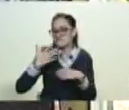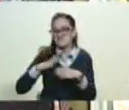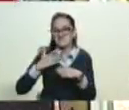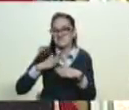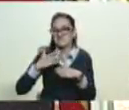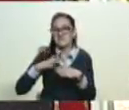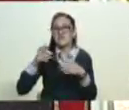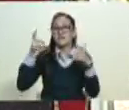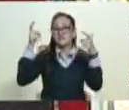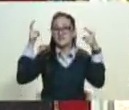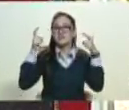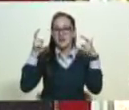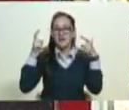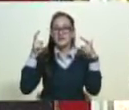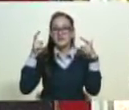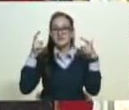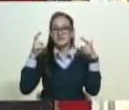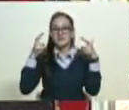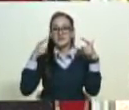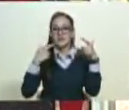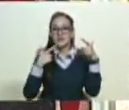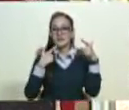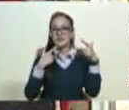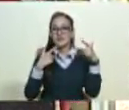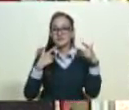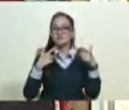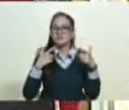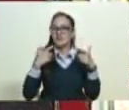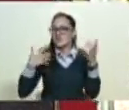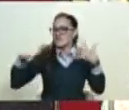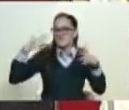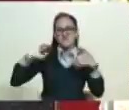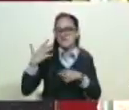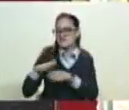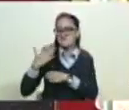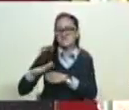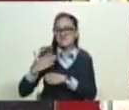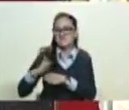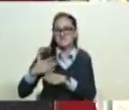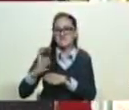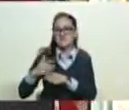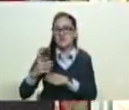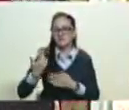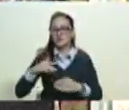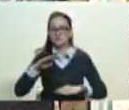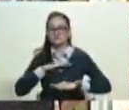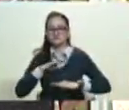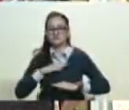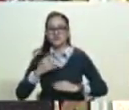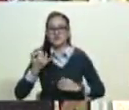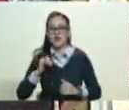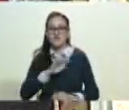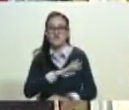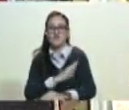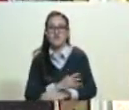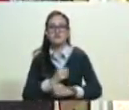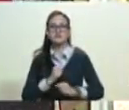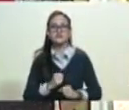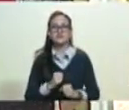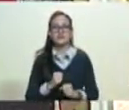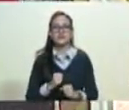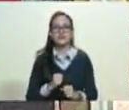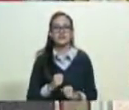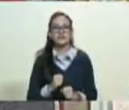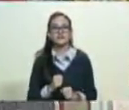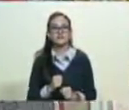comandante fue sabio y le dijo: sopla, sopla viento fuerte, que tengo suficiente para lidiarte. Y